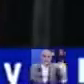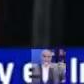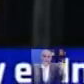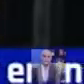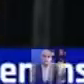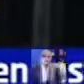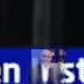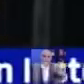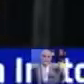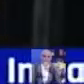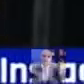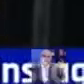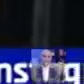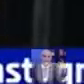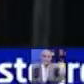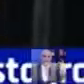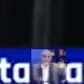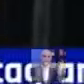nuevamente,